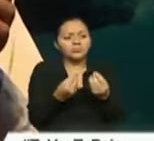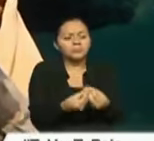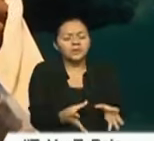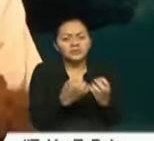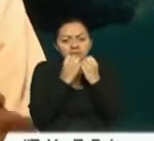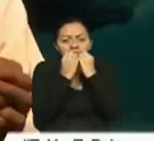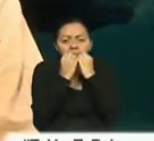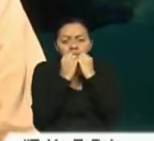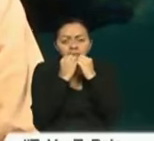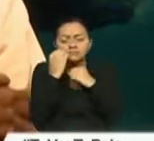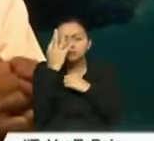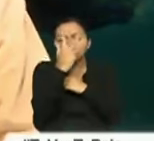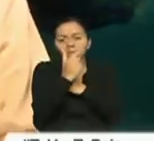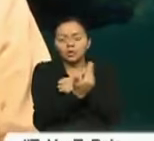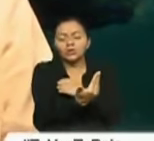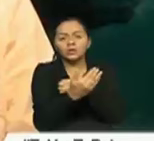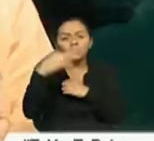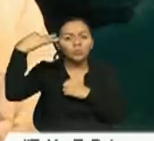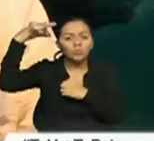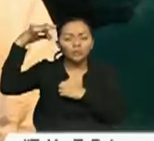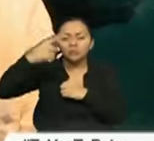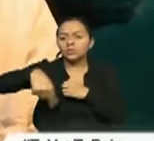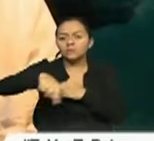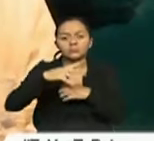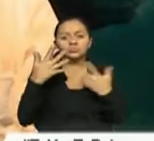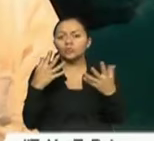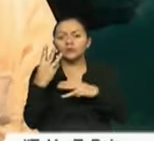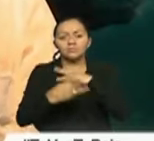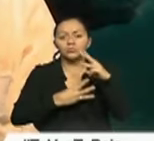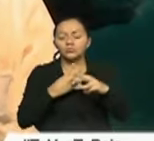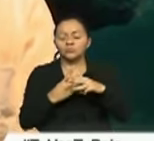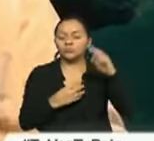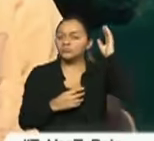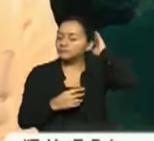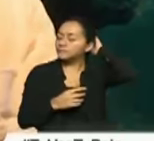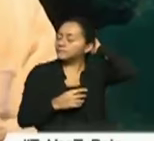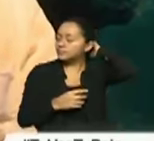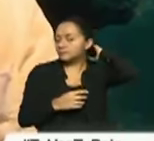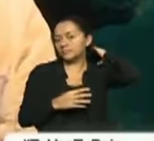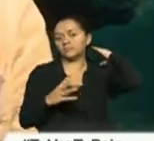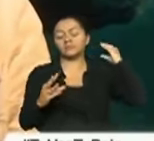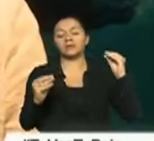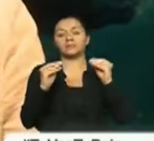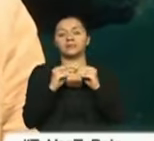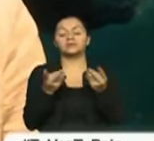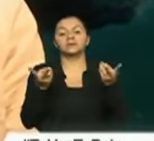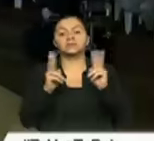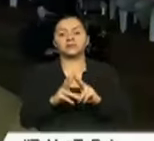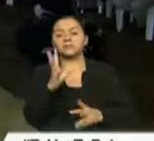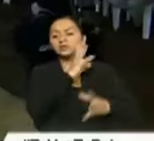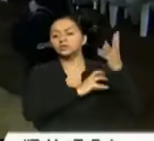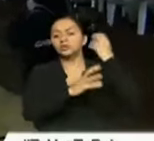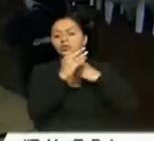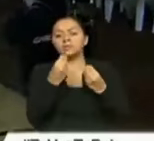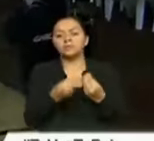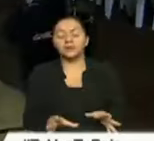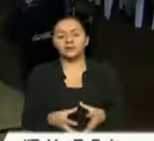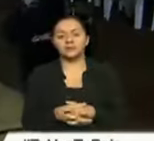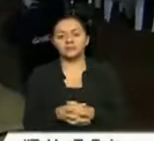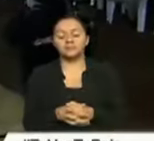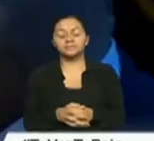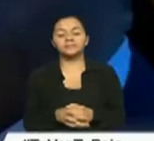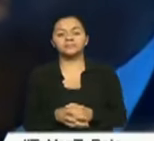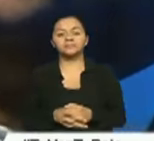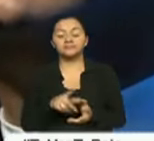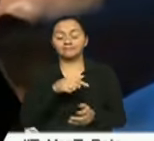que es absolutamente único y que no existe en ninguna otra parte, además de perder siglos y siglos de historia. En su